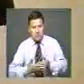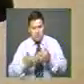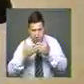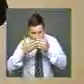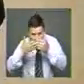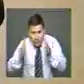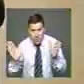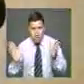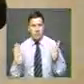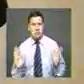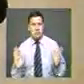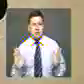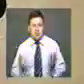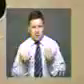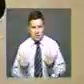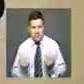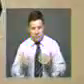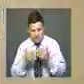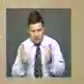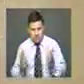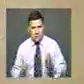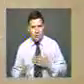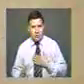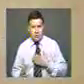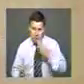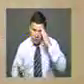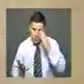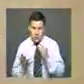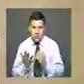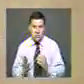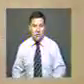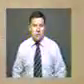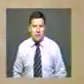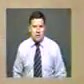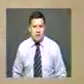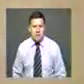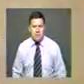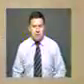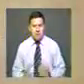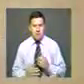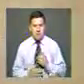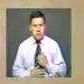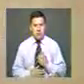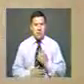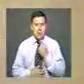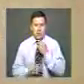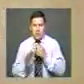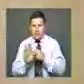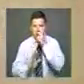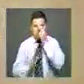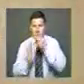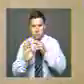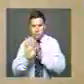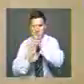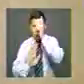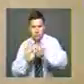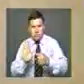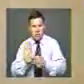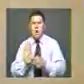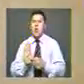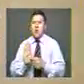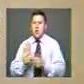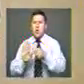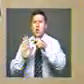abierto, como desde ya voy a adelantar mis conclusiones, me encantó que hizo la Corte Constitucional porque evitó